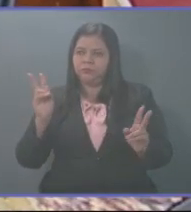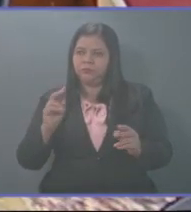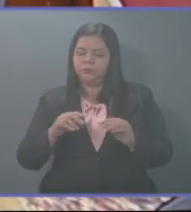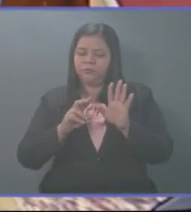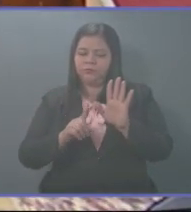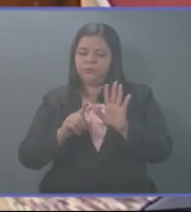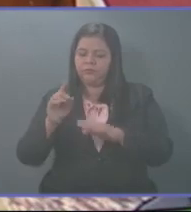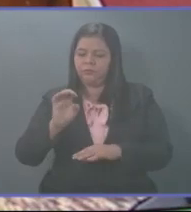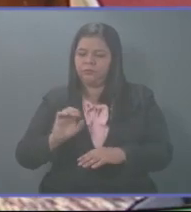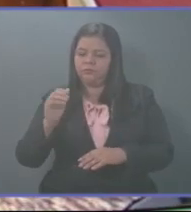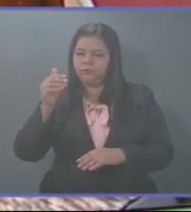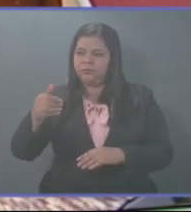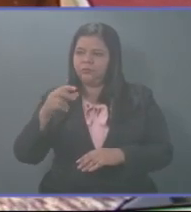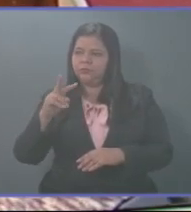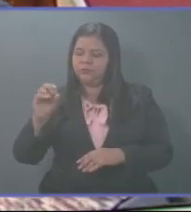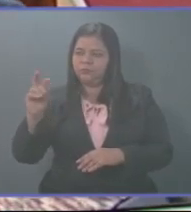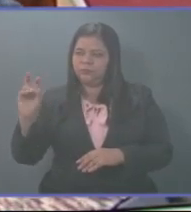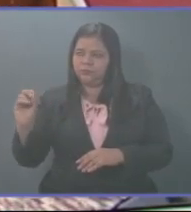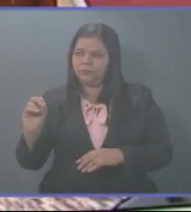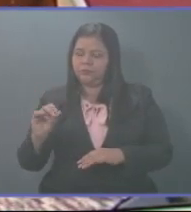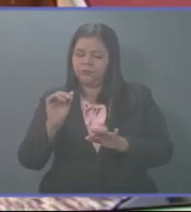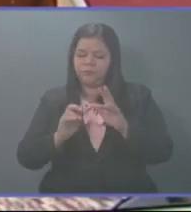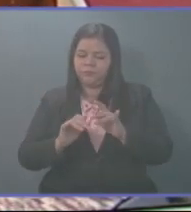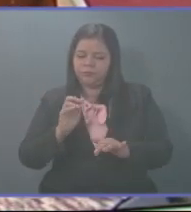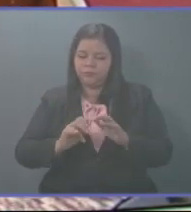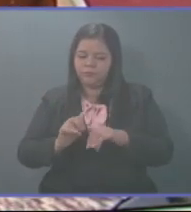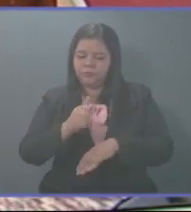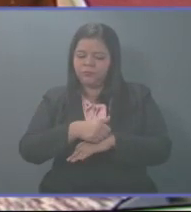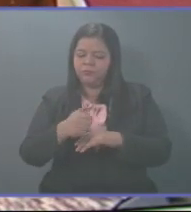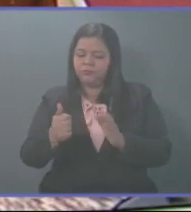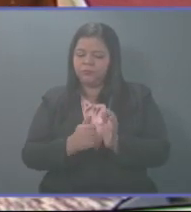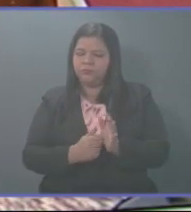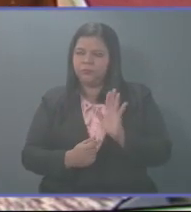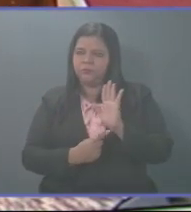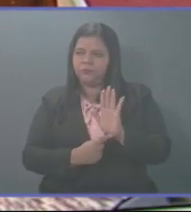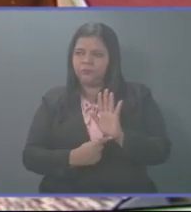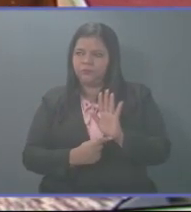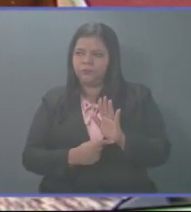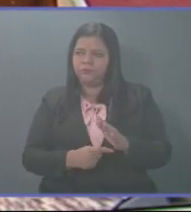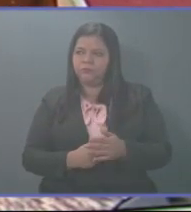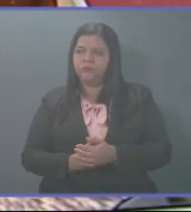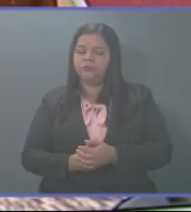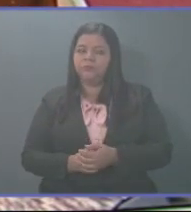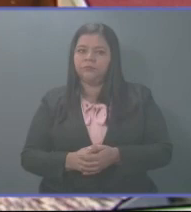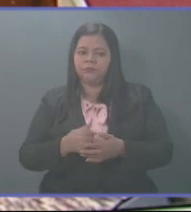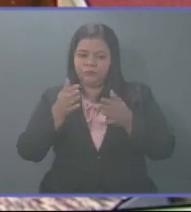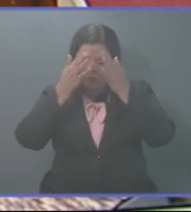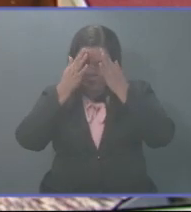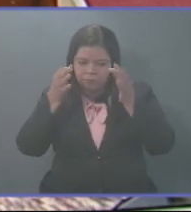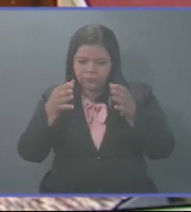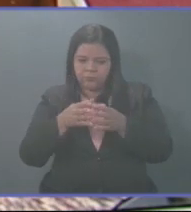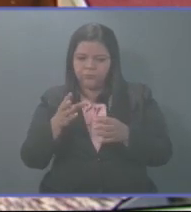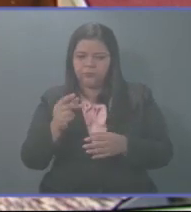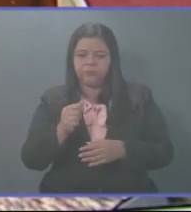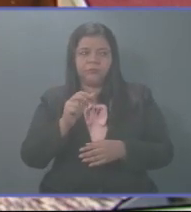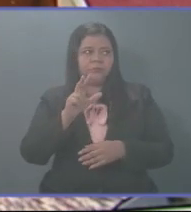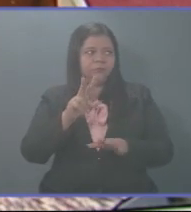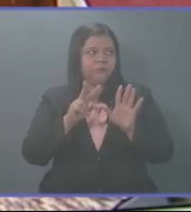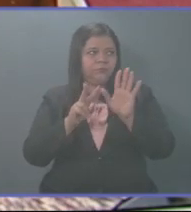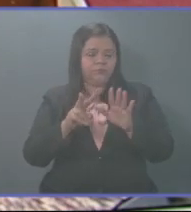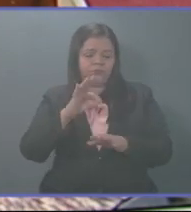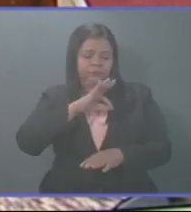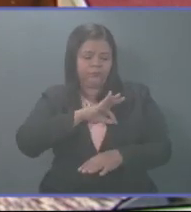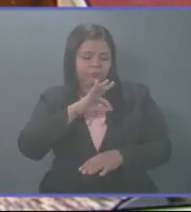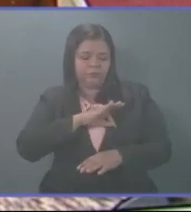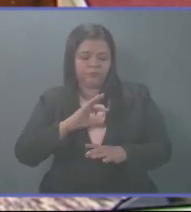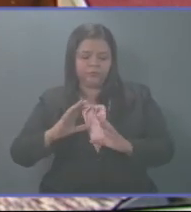6 de enero de 2020. Señores secretarios de la Asamblea Legislativa, presente. Dictamen número 37, favorable.